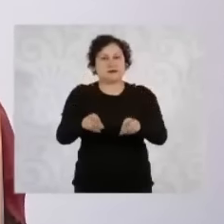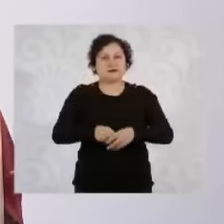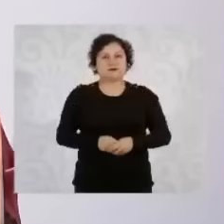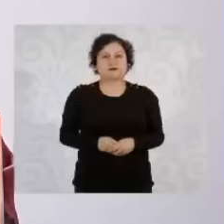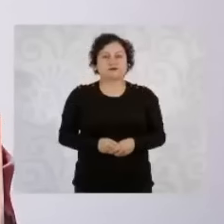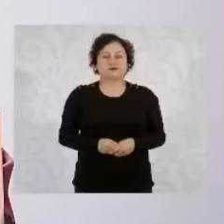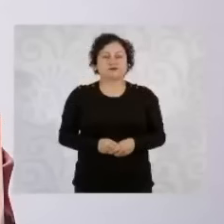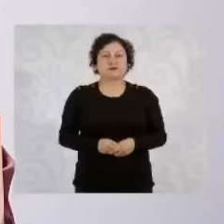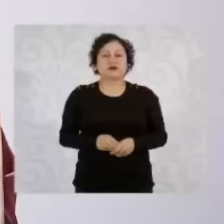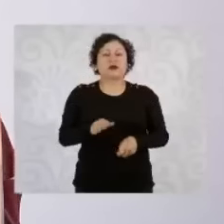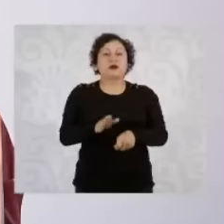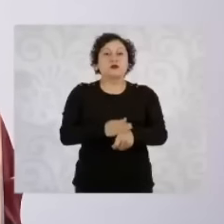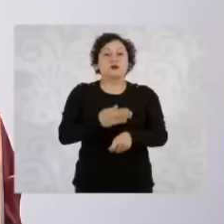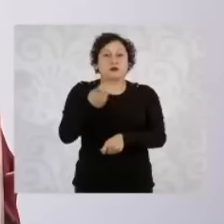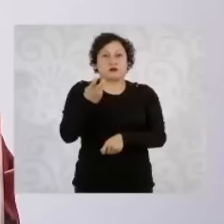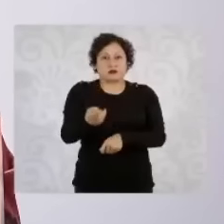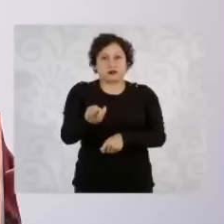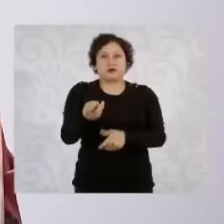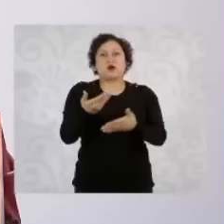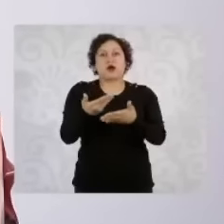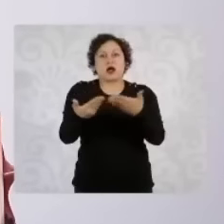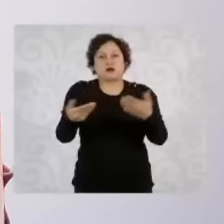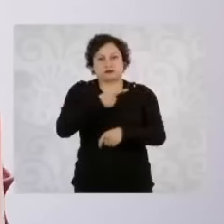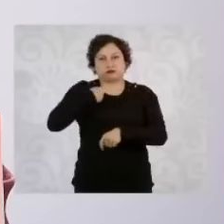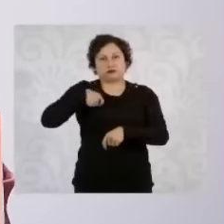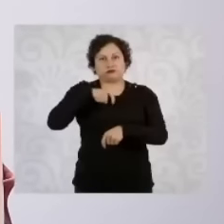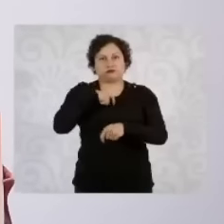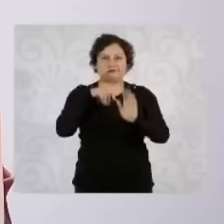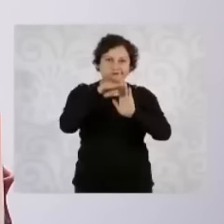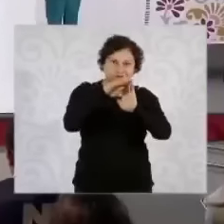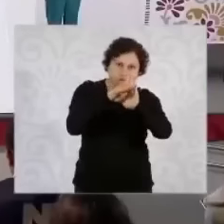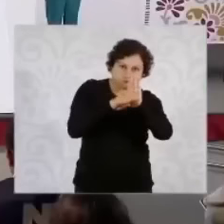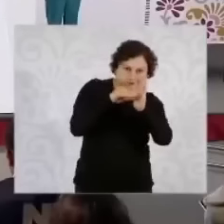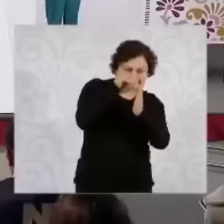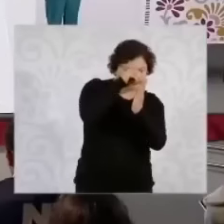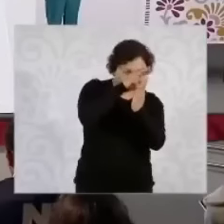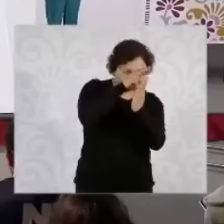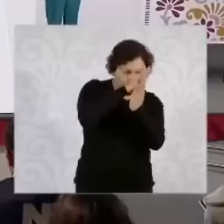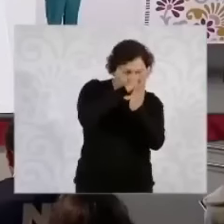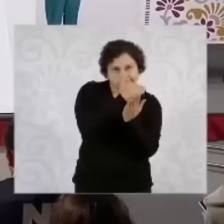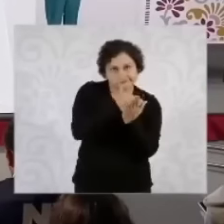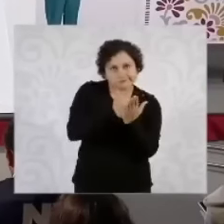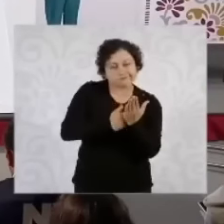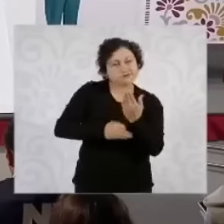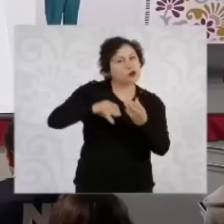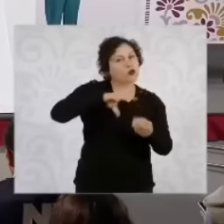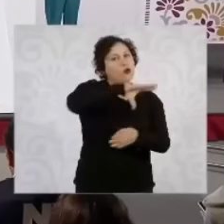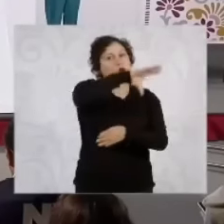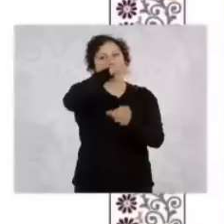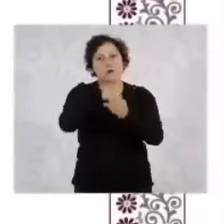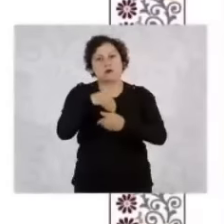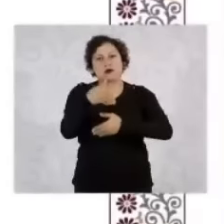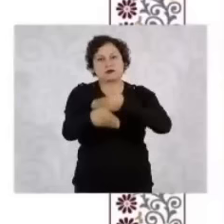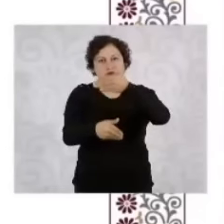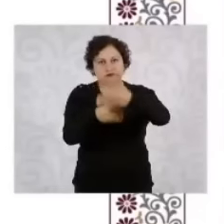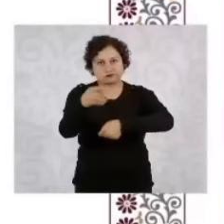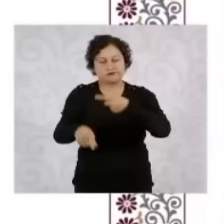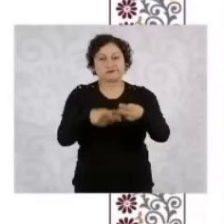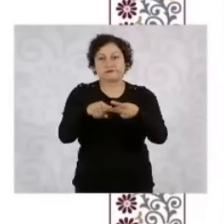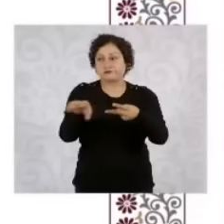y el judicial en el caso de la suprema corte de justicia Entonces esta reforma a la ley está agregando Pues a más de 20